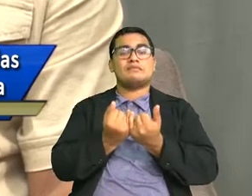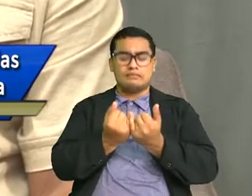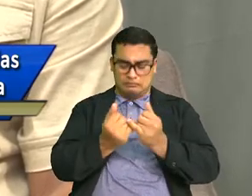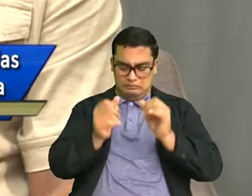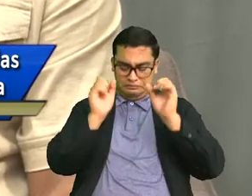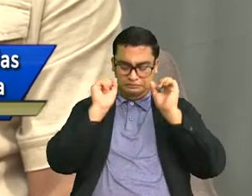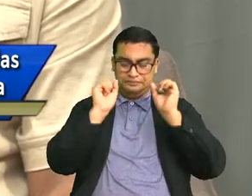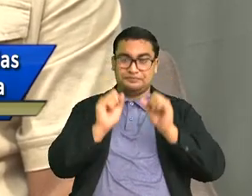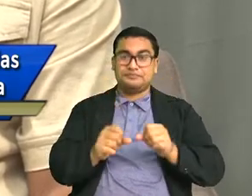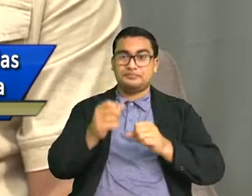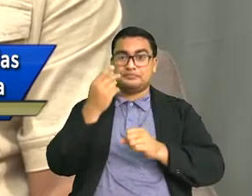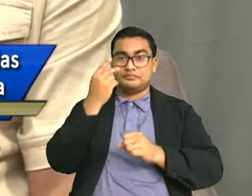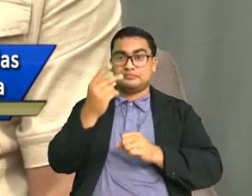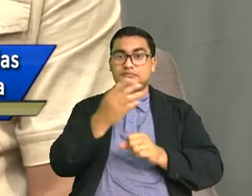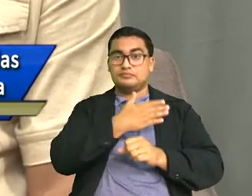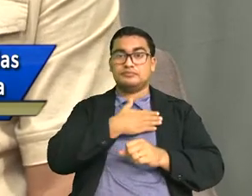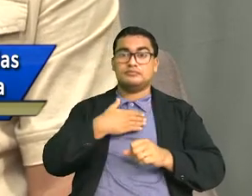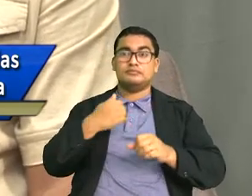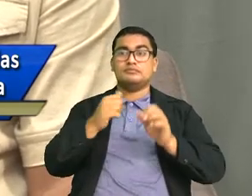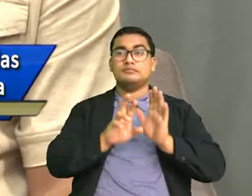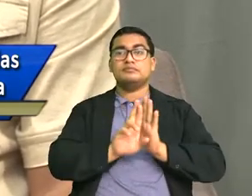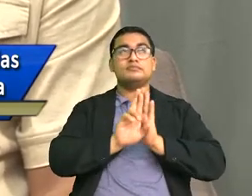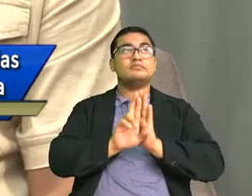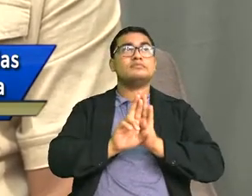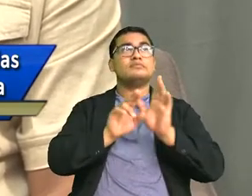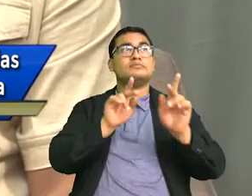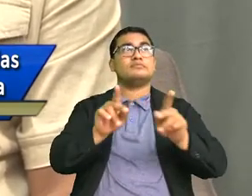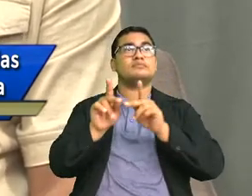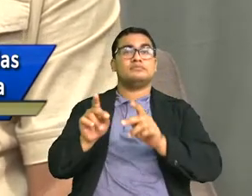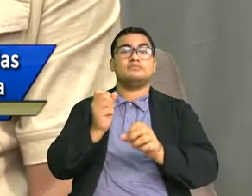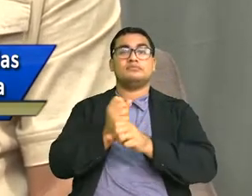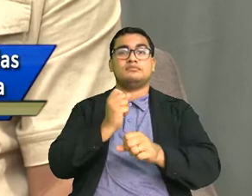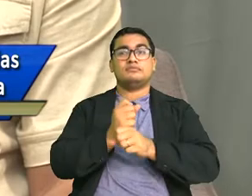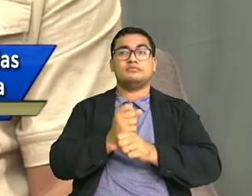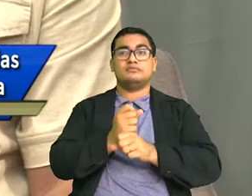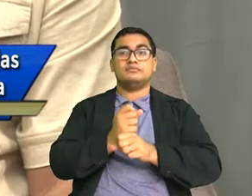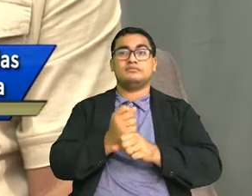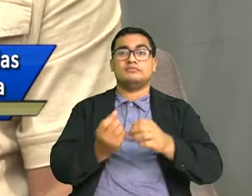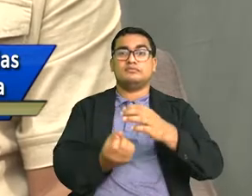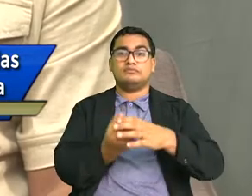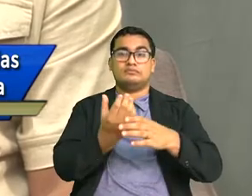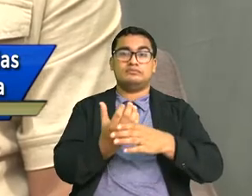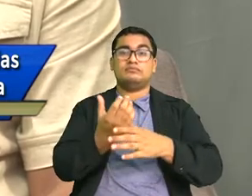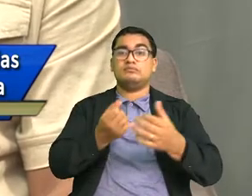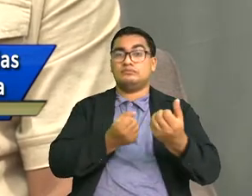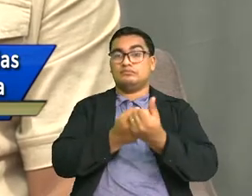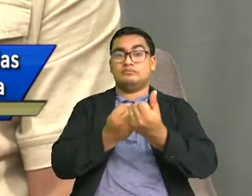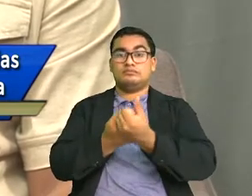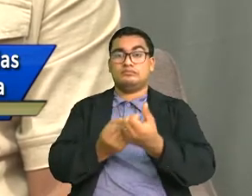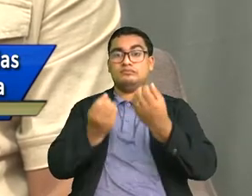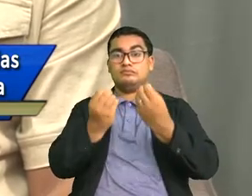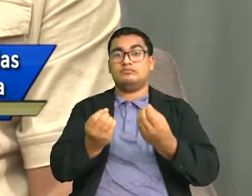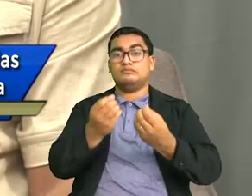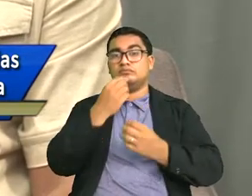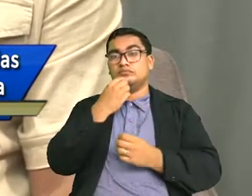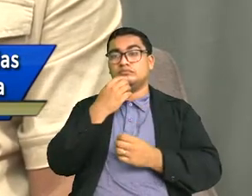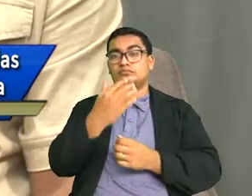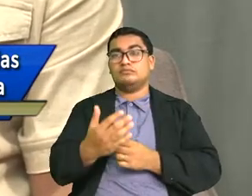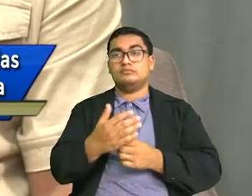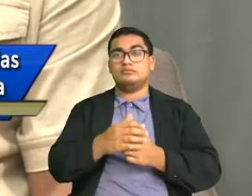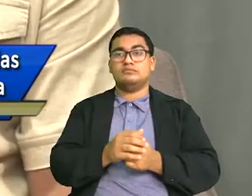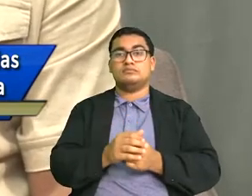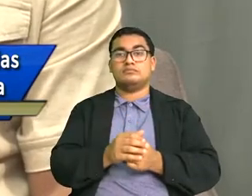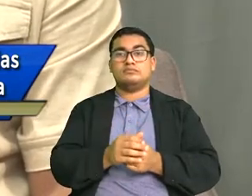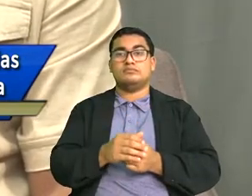nosotros podemos obtener mejores resultados los productores nos han apoyado bastante en esta parte porque con